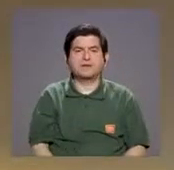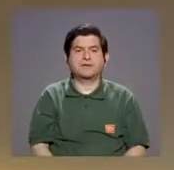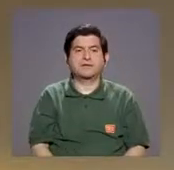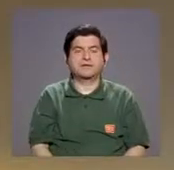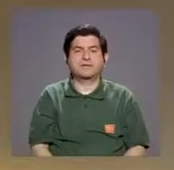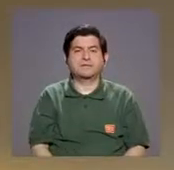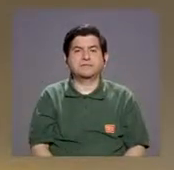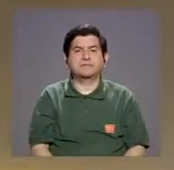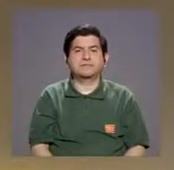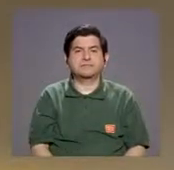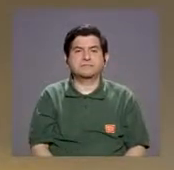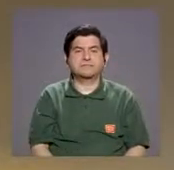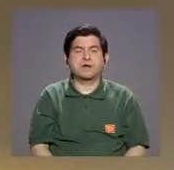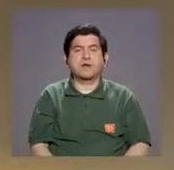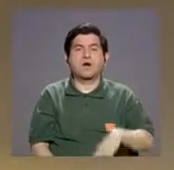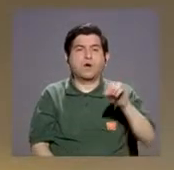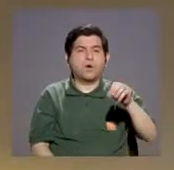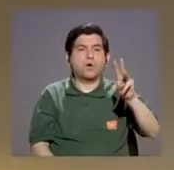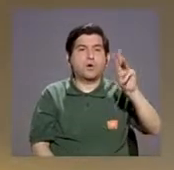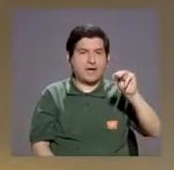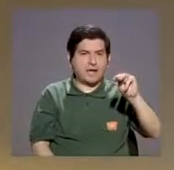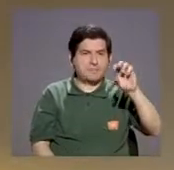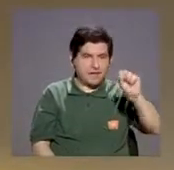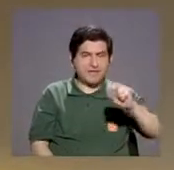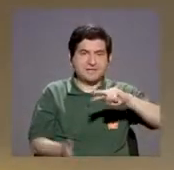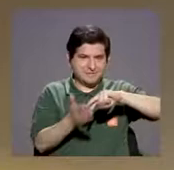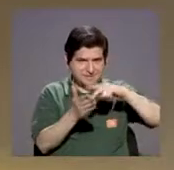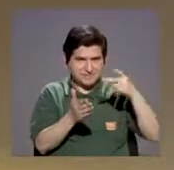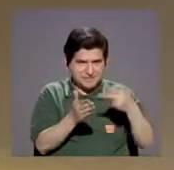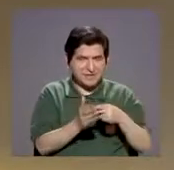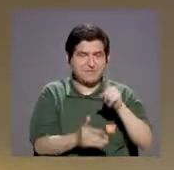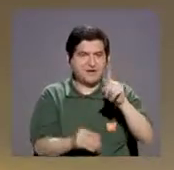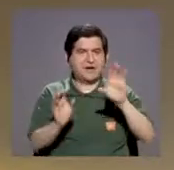de lado ms es mundial